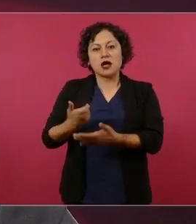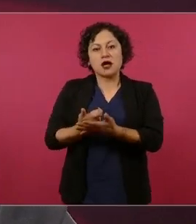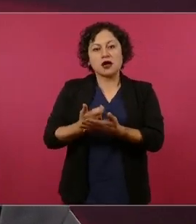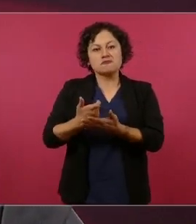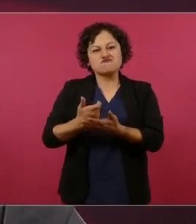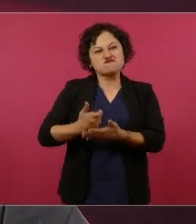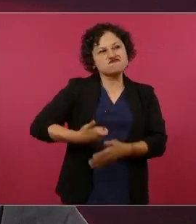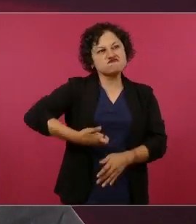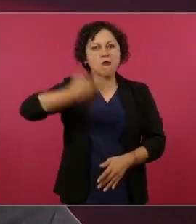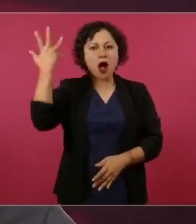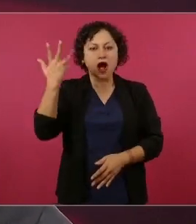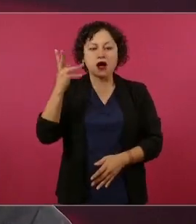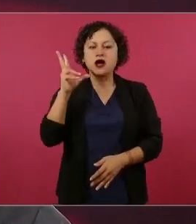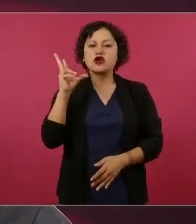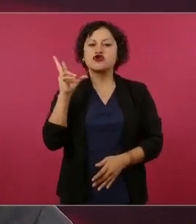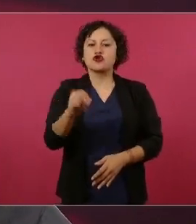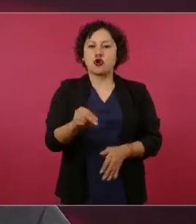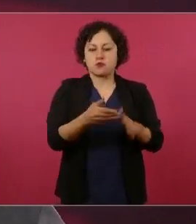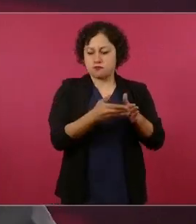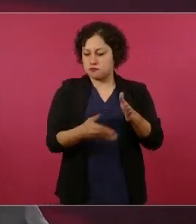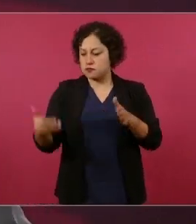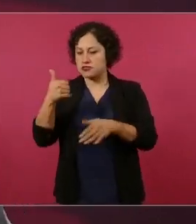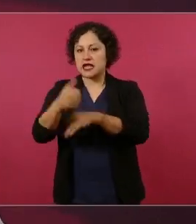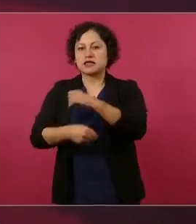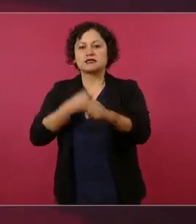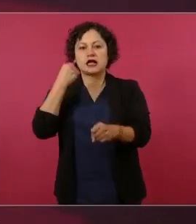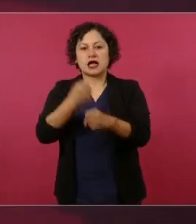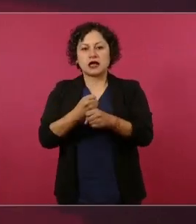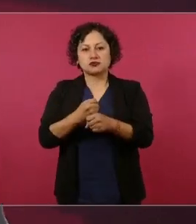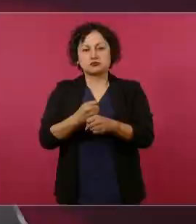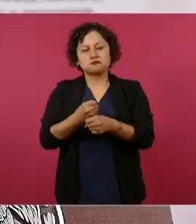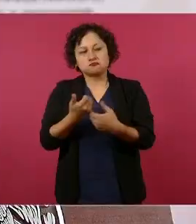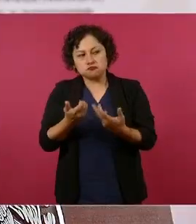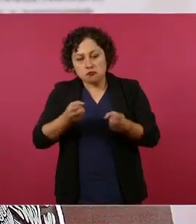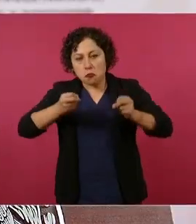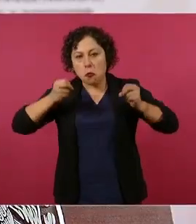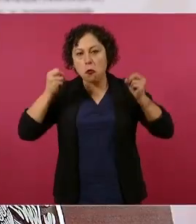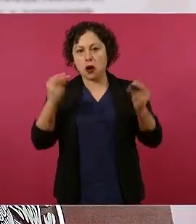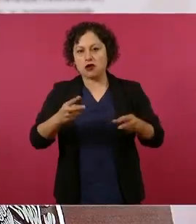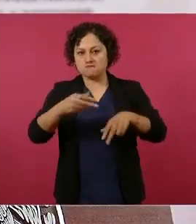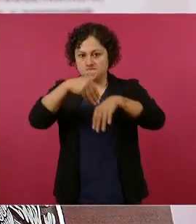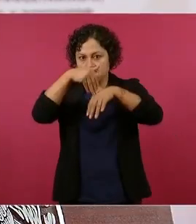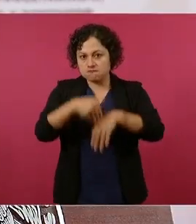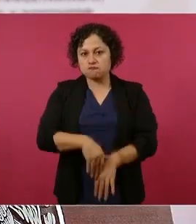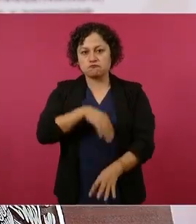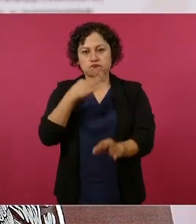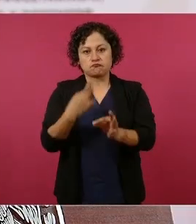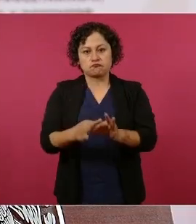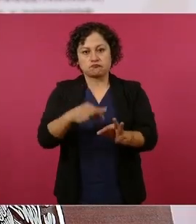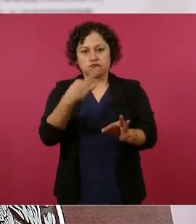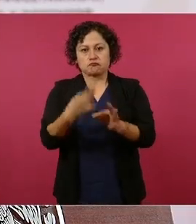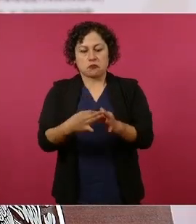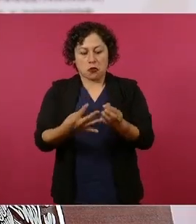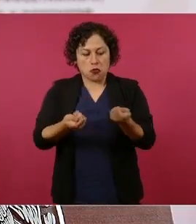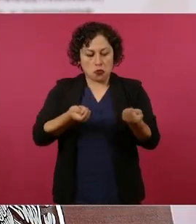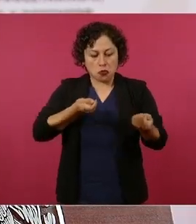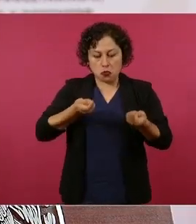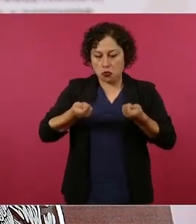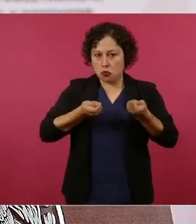los 6 años, y así va a terminar. ¿Qué es lo que significa? Significa un